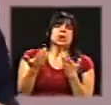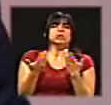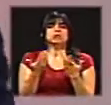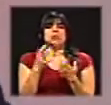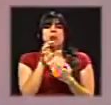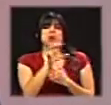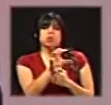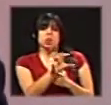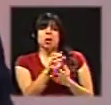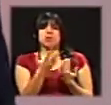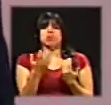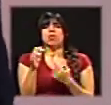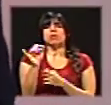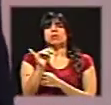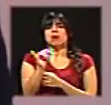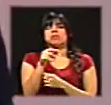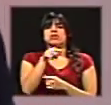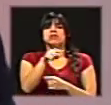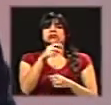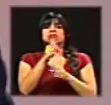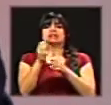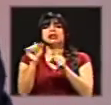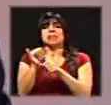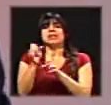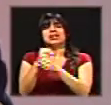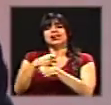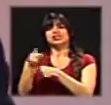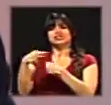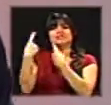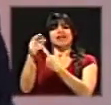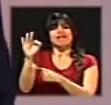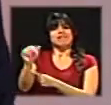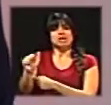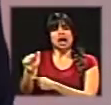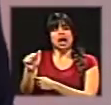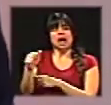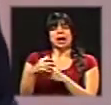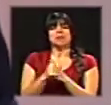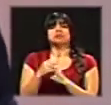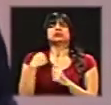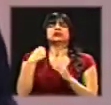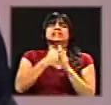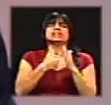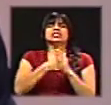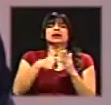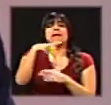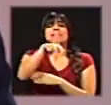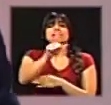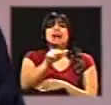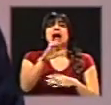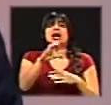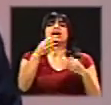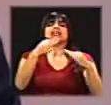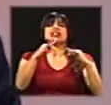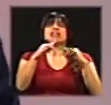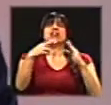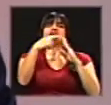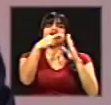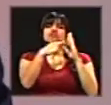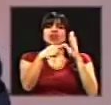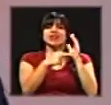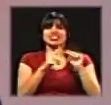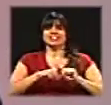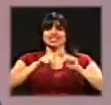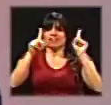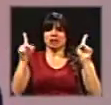lo propio, un poco es lo que ha hecho el Frente Amplio. Un poco lo propio es lo que, insisto, el PAC ha tratado de jugar con reglas distintas a